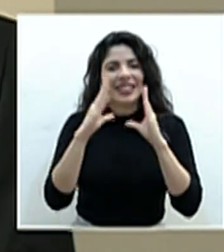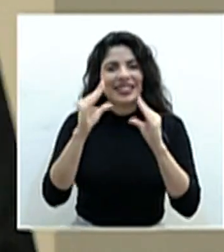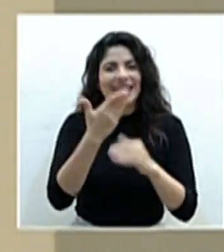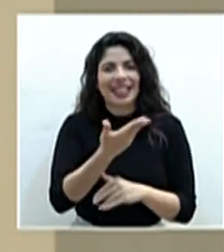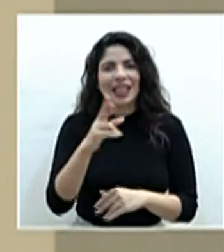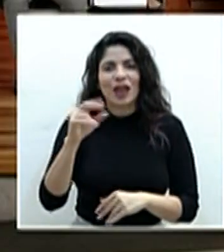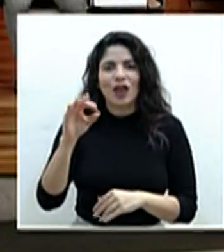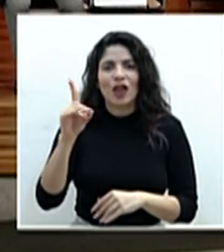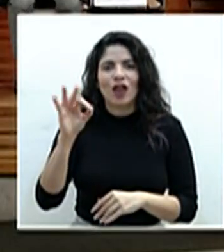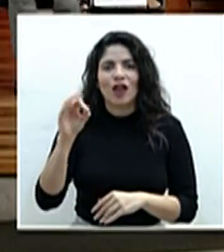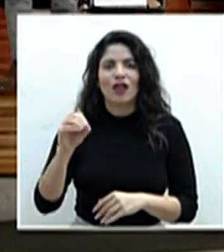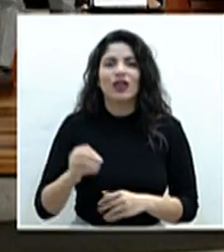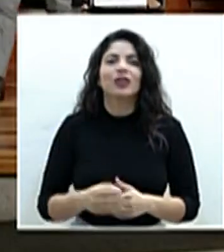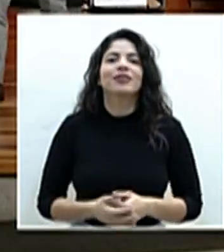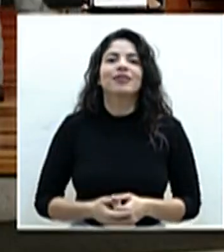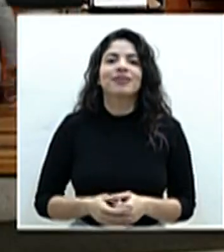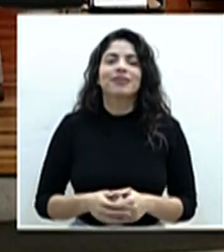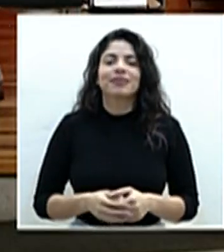don Rodolfo.